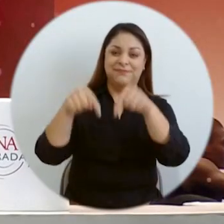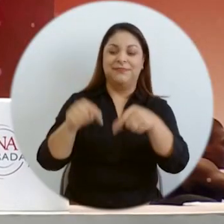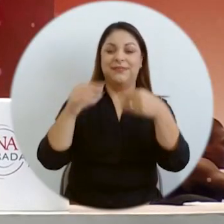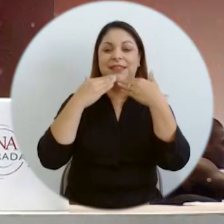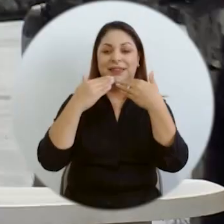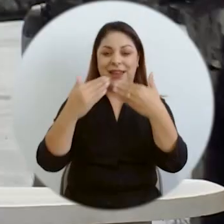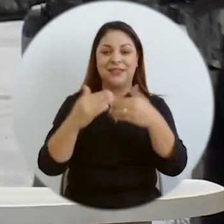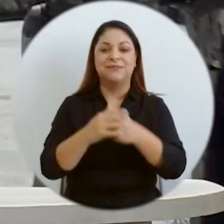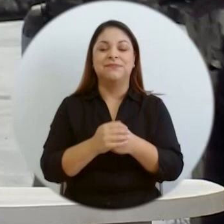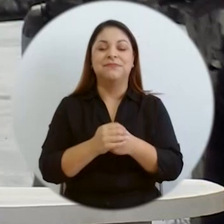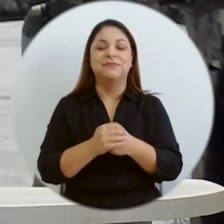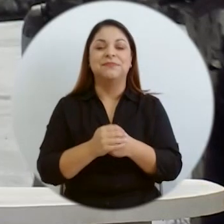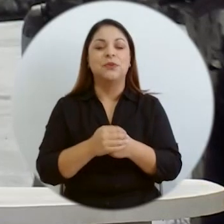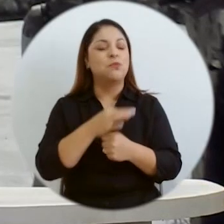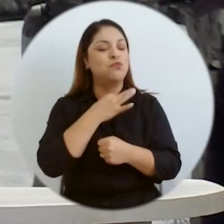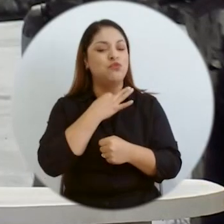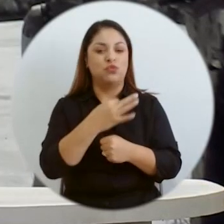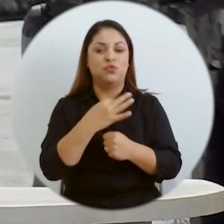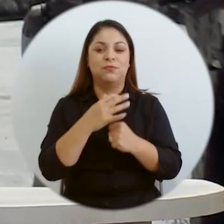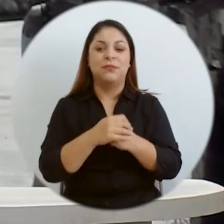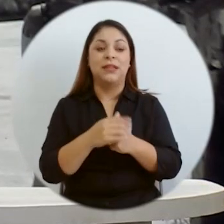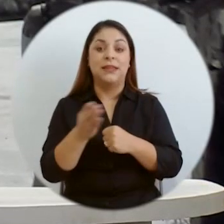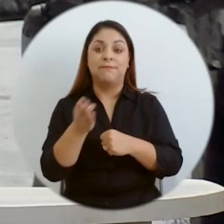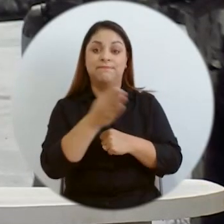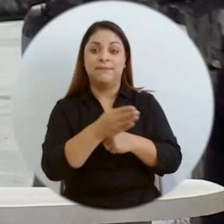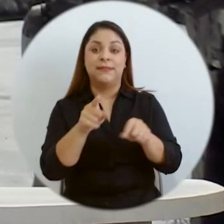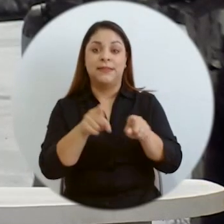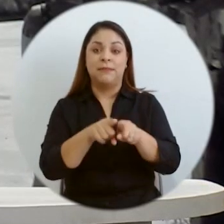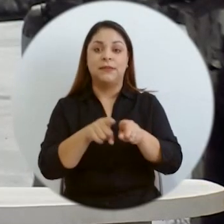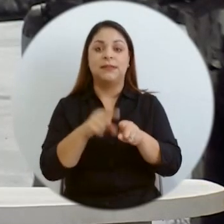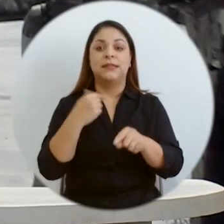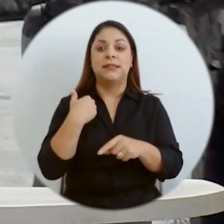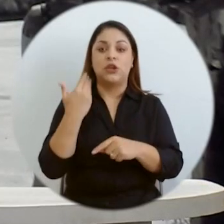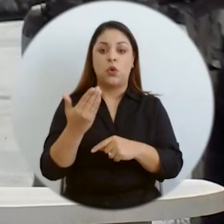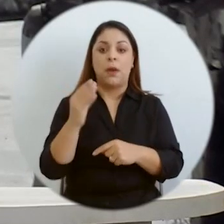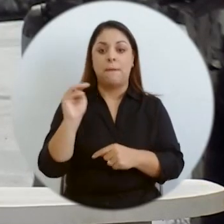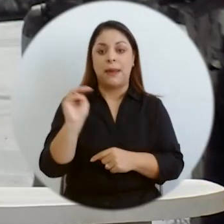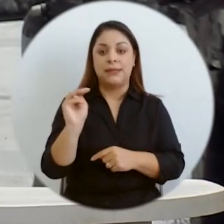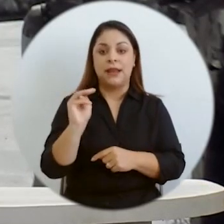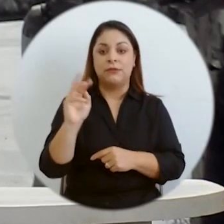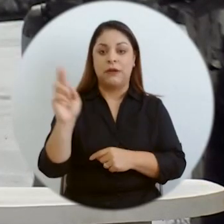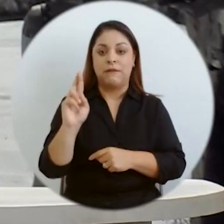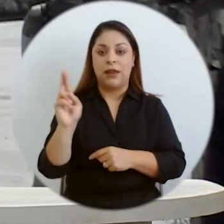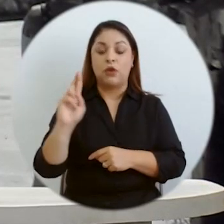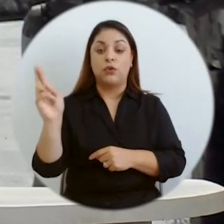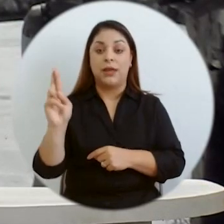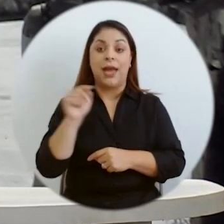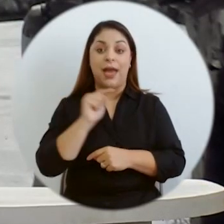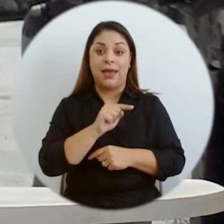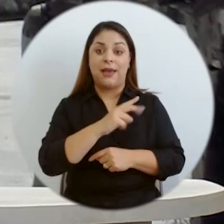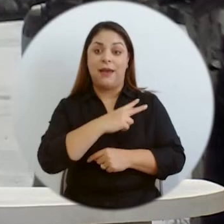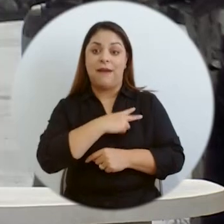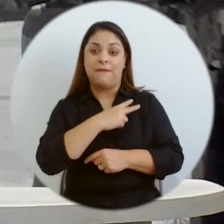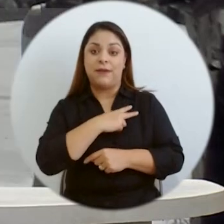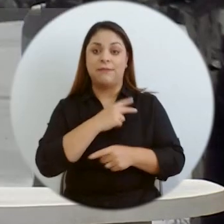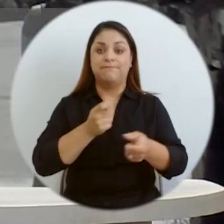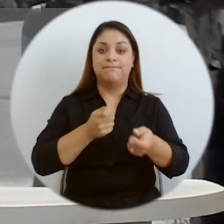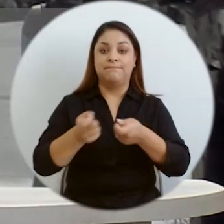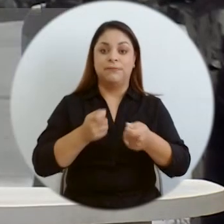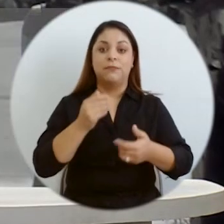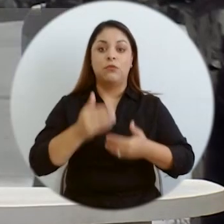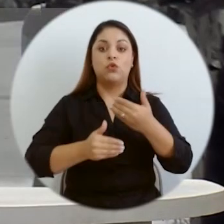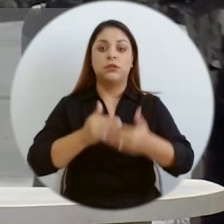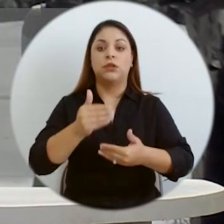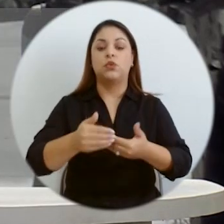gusto. Y también nos acompaña el señor Marcial Rivera Rodríguez, quien es el jefe de gestión de procesos